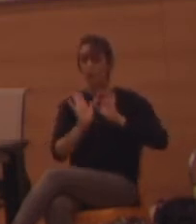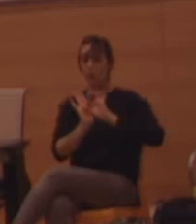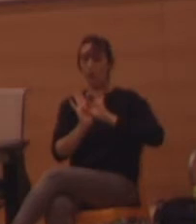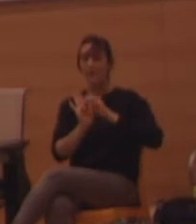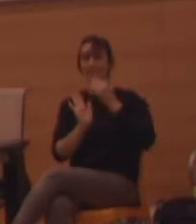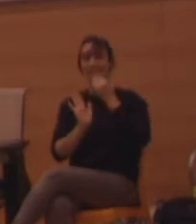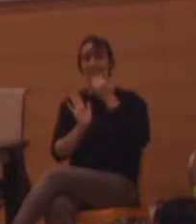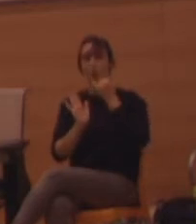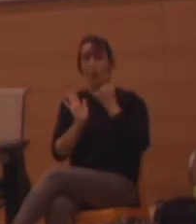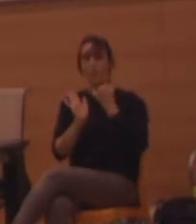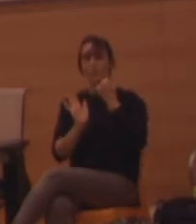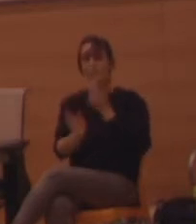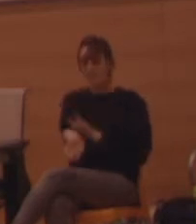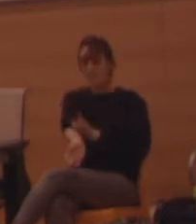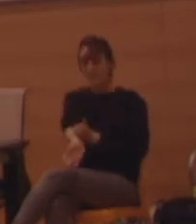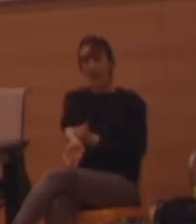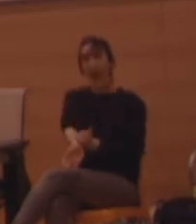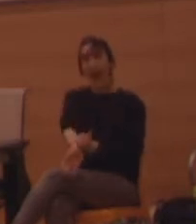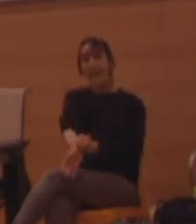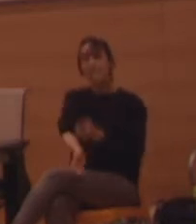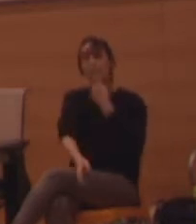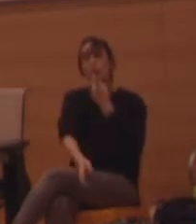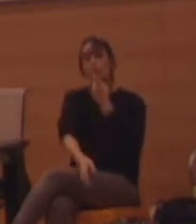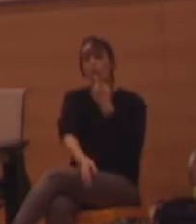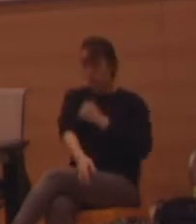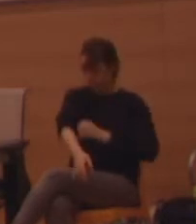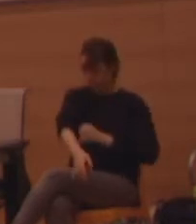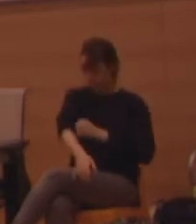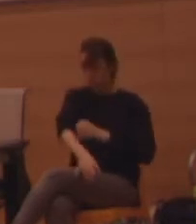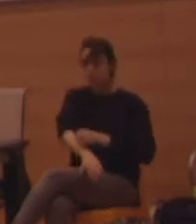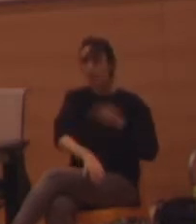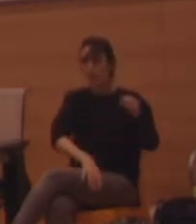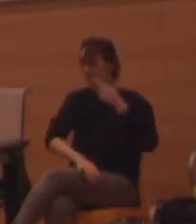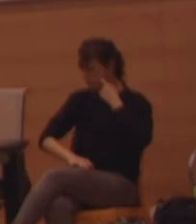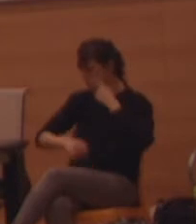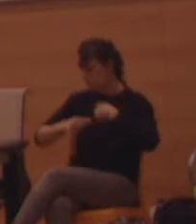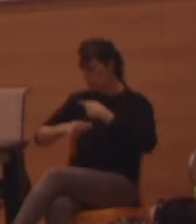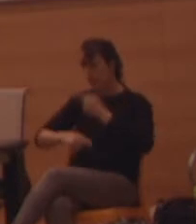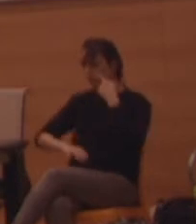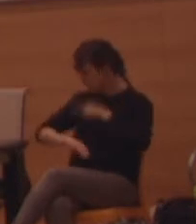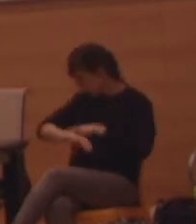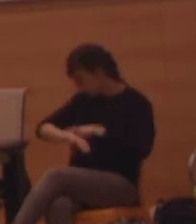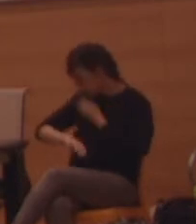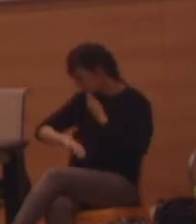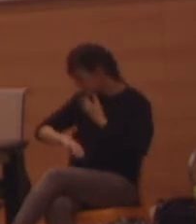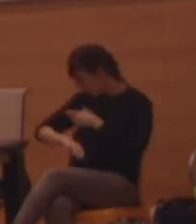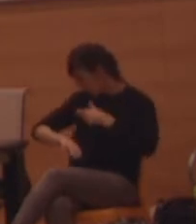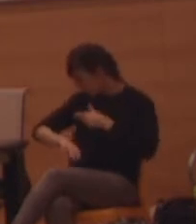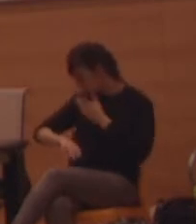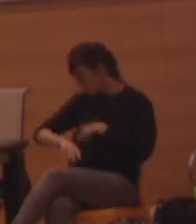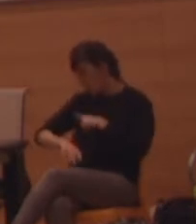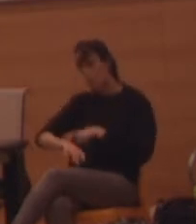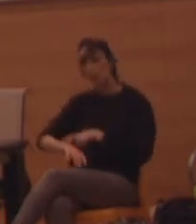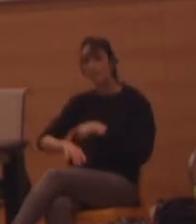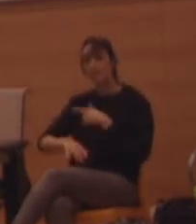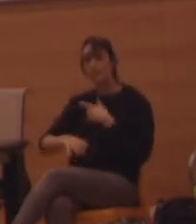venas superficiales, hasta donde llega el enrojecimiento, y se pasa el paciente todo el día mirando a ver si eso le aumenta, si no le aumenta. Entonces en las linfangitis